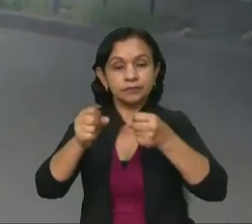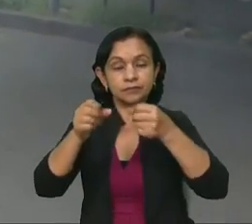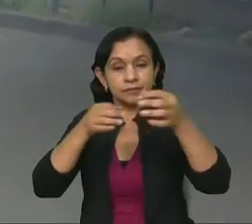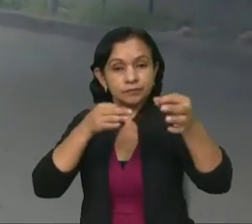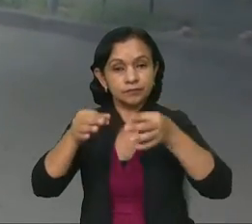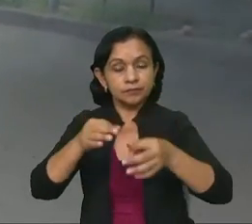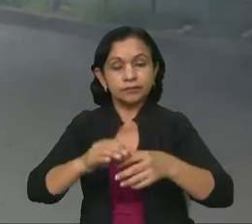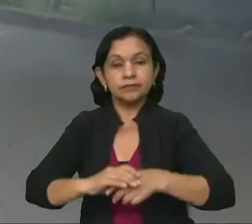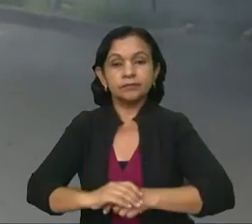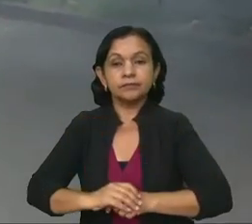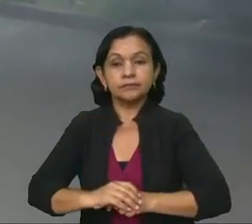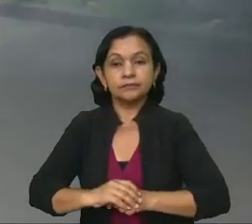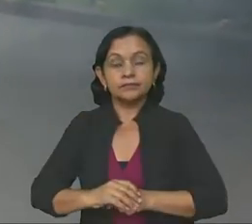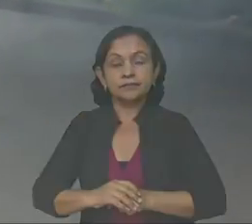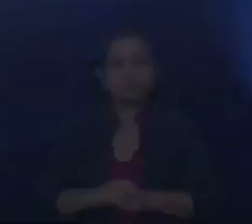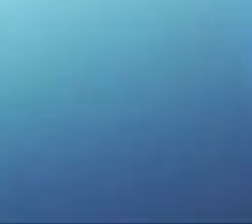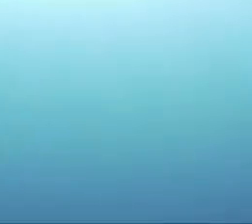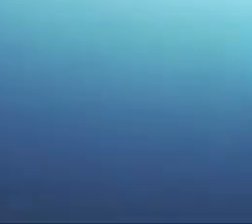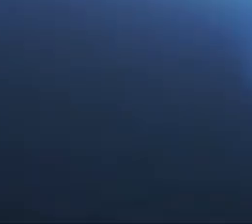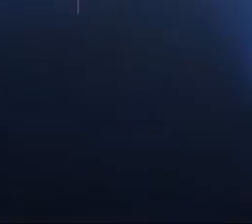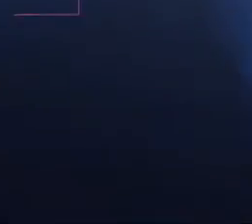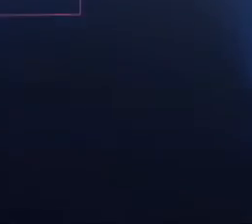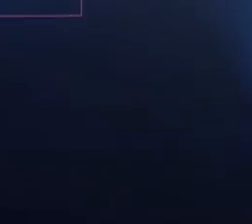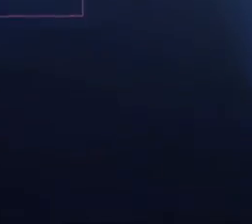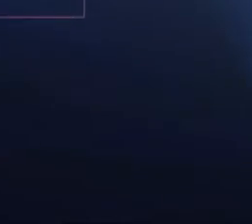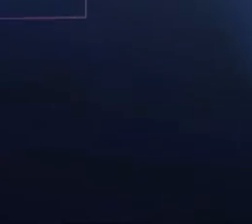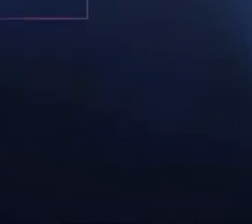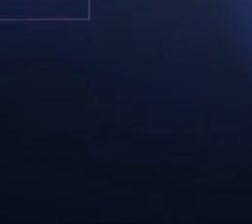parlamentario Jonathan Castro.